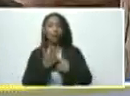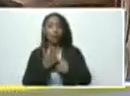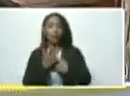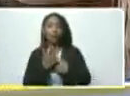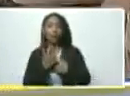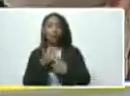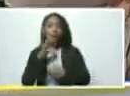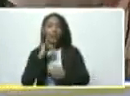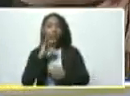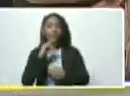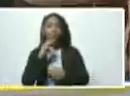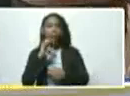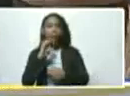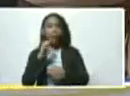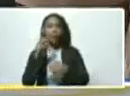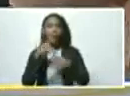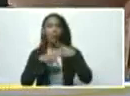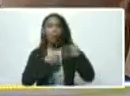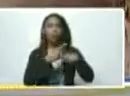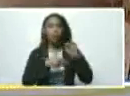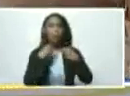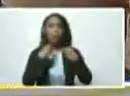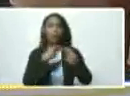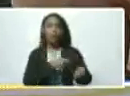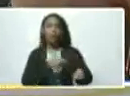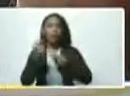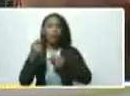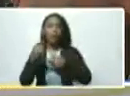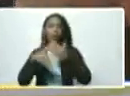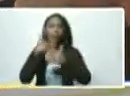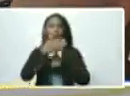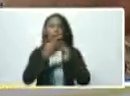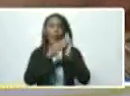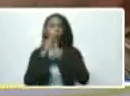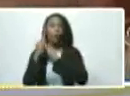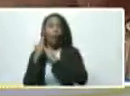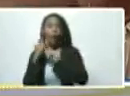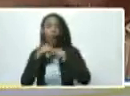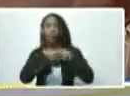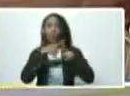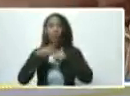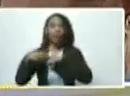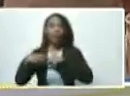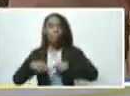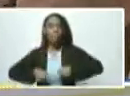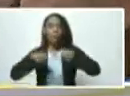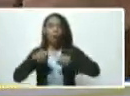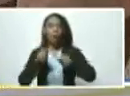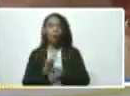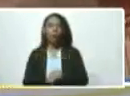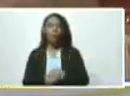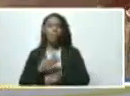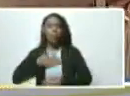RIME de los productores para llevarlo después a las comunidades, a los diferentes mercados. Mi comandante, aquí en